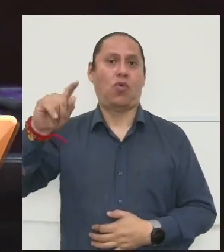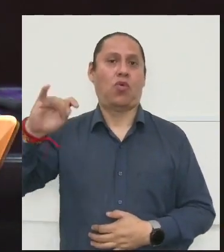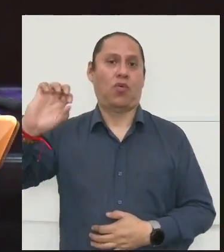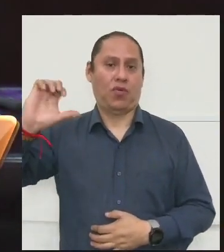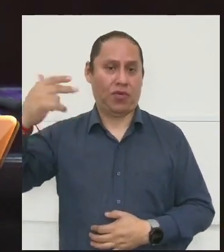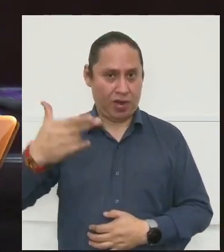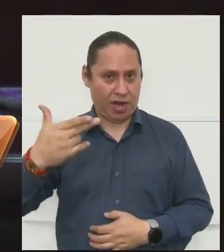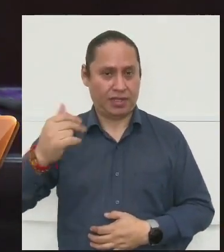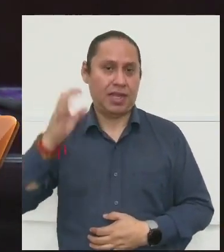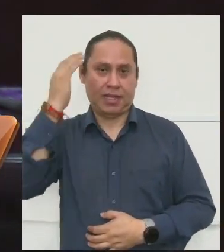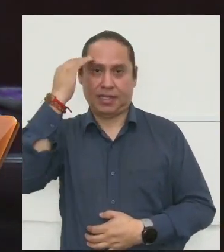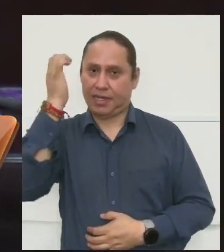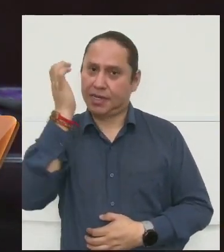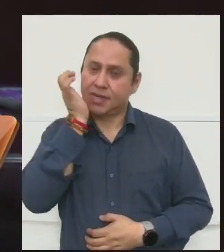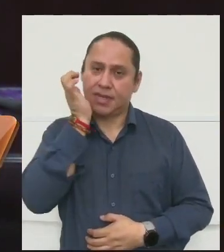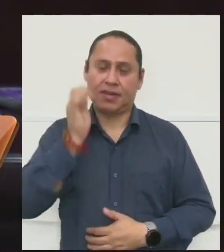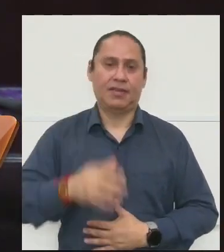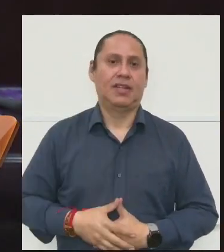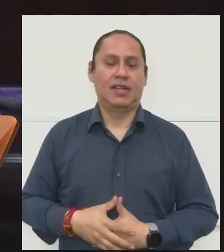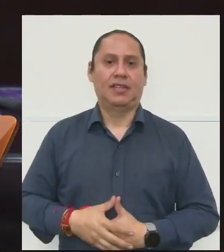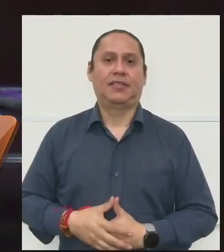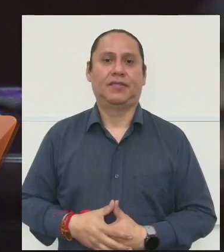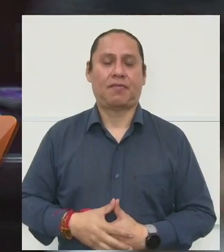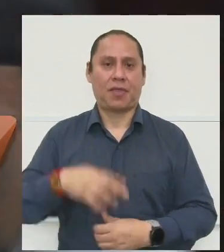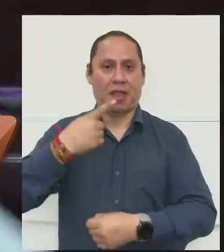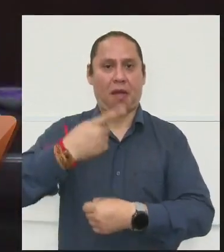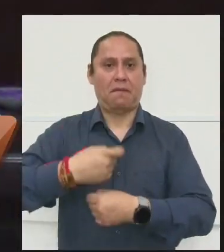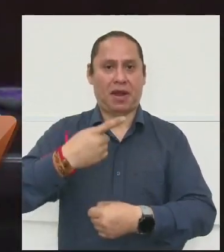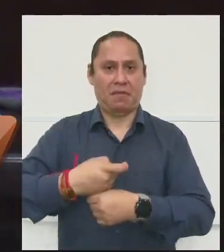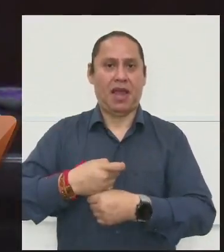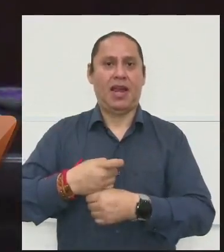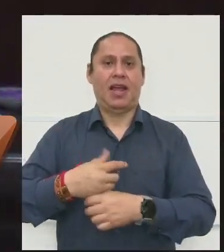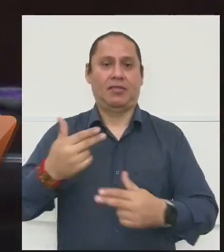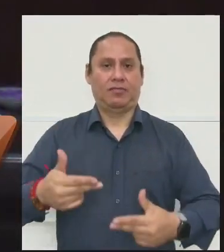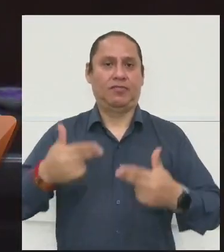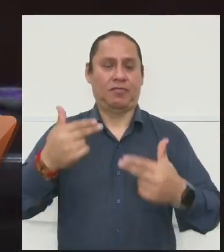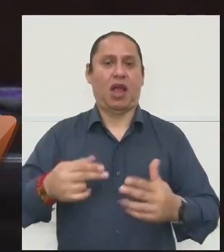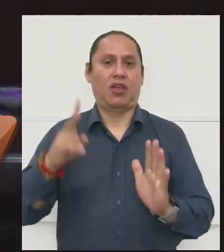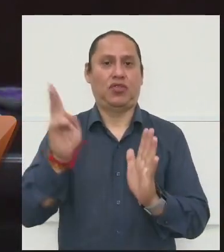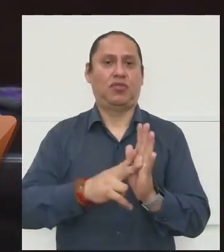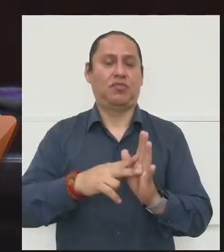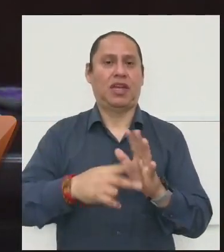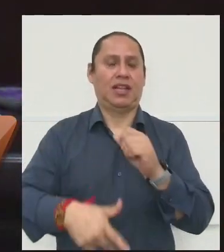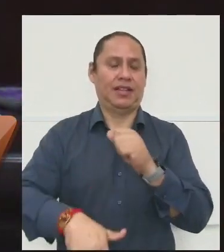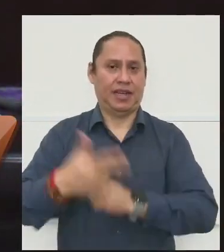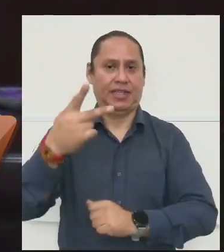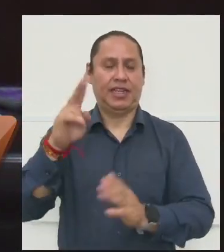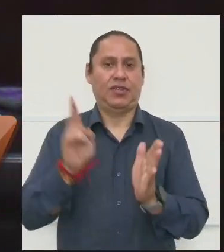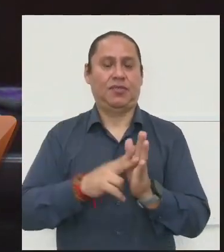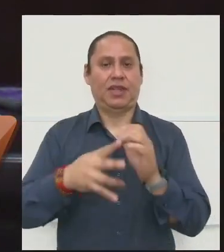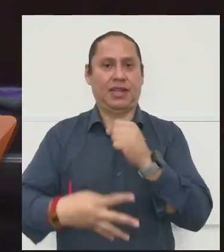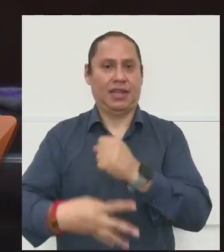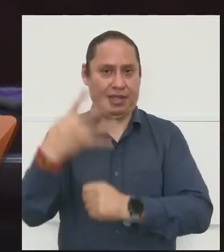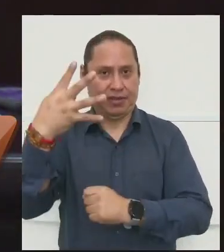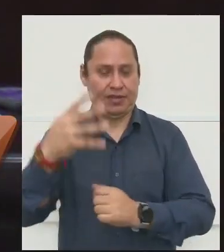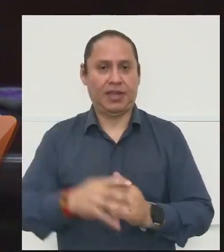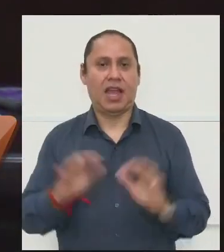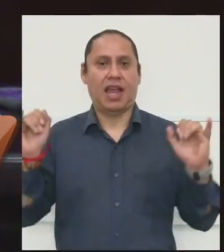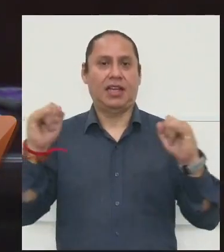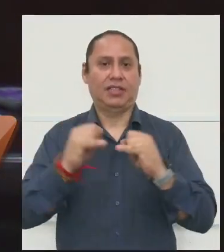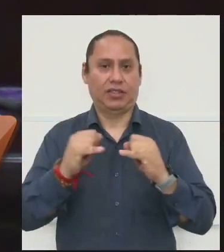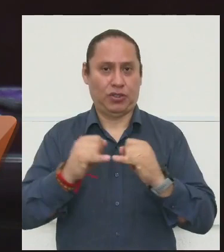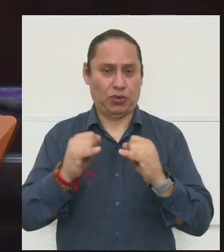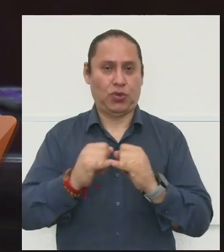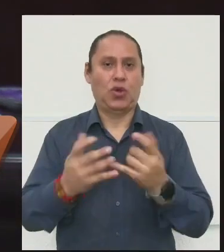de Chiapas San Cristóbal de las Casas Chiapas primera generación 2013-2014 instituto de la